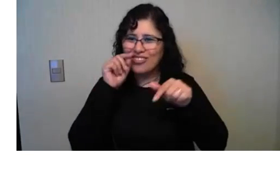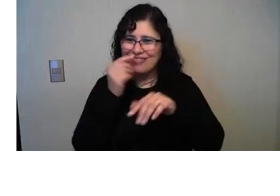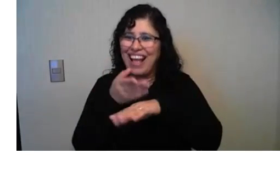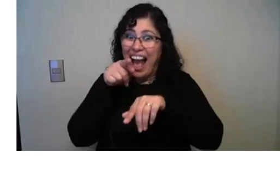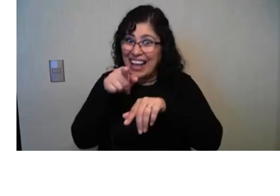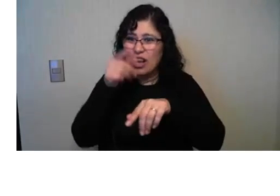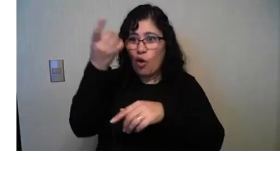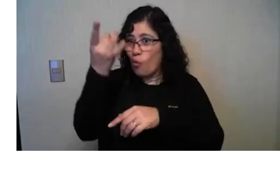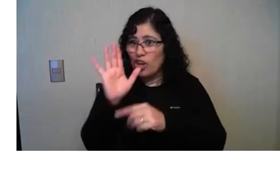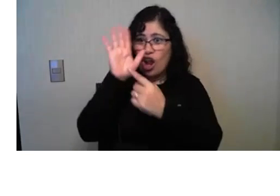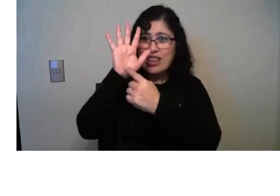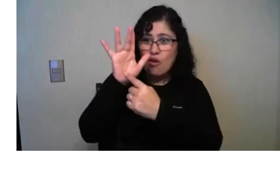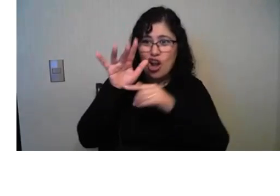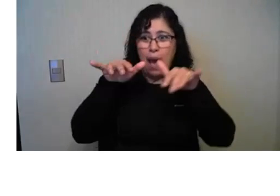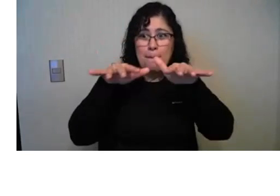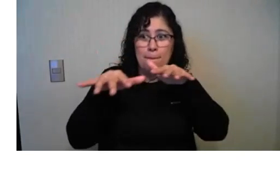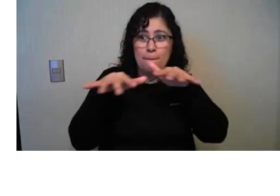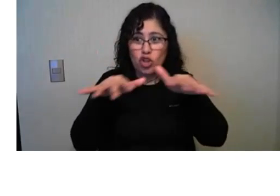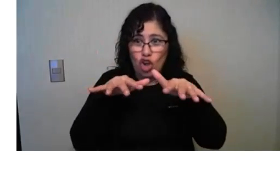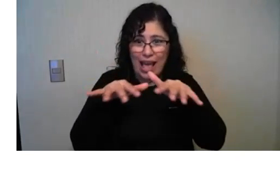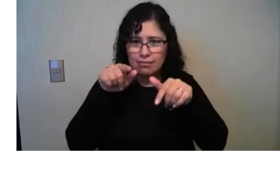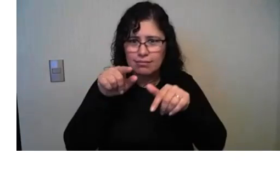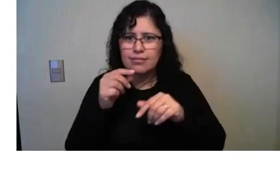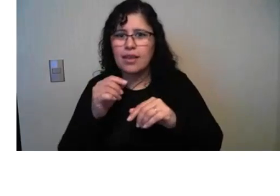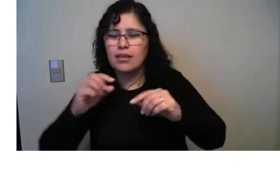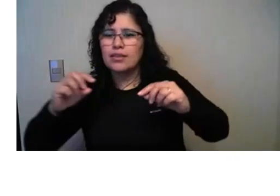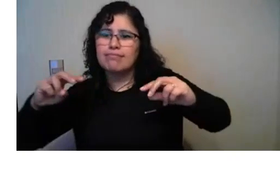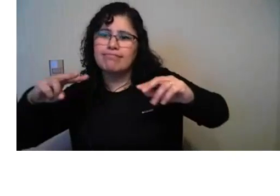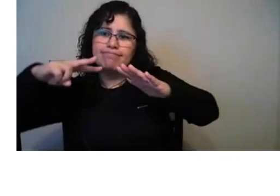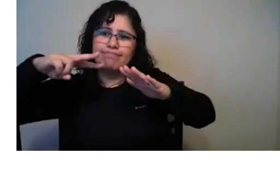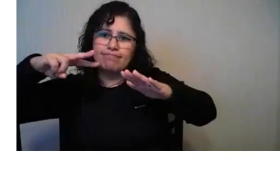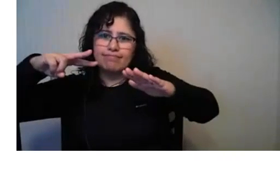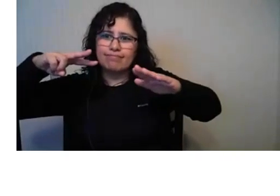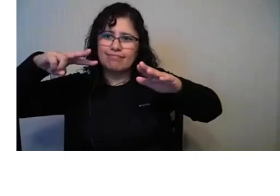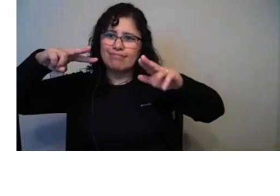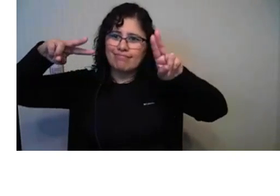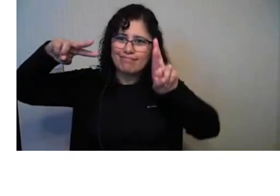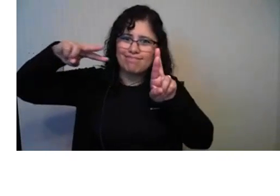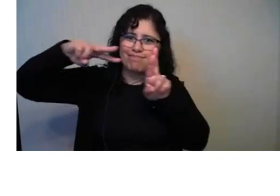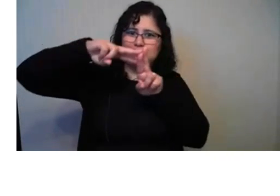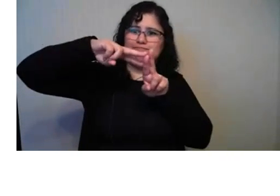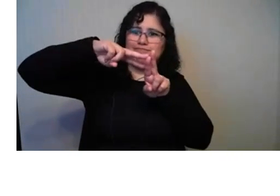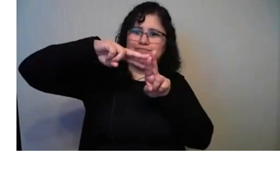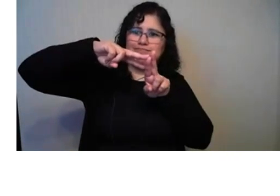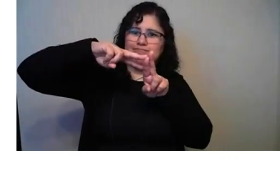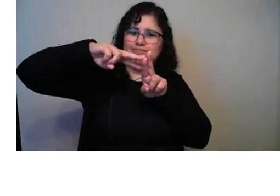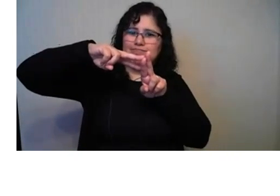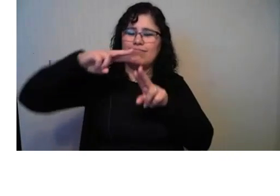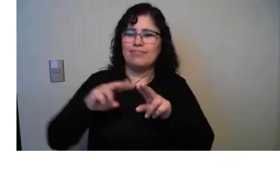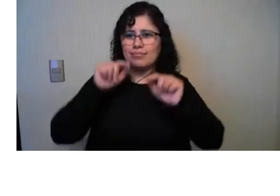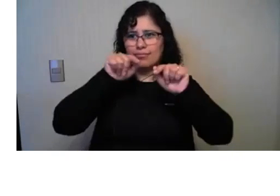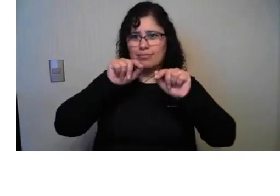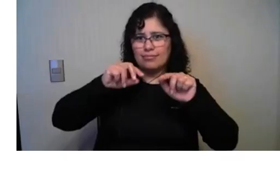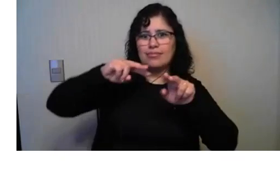Y si se fijan, ambos terminan con una sola neurona, en este caso, ¿sí? Y que se va a ir por la